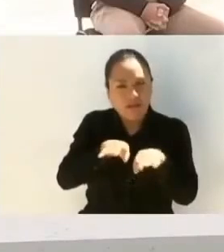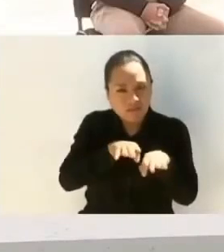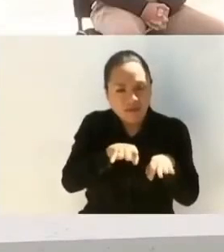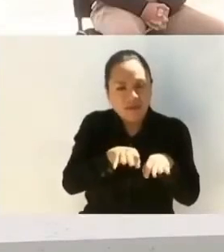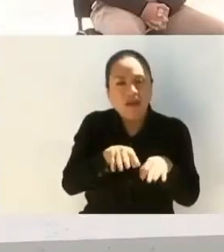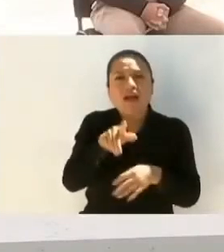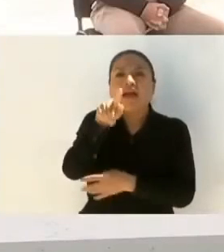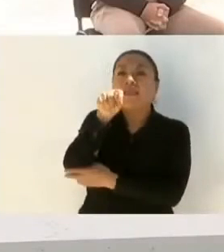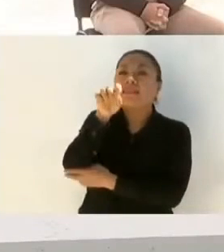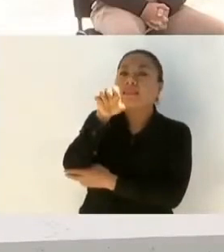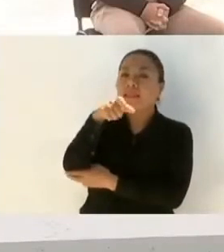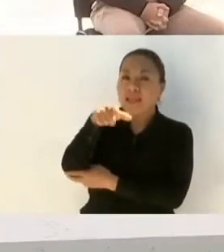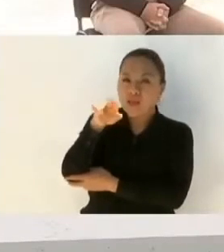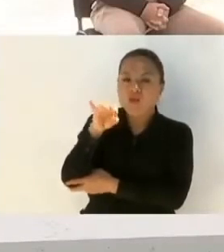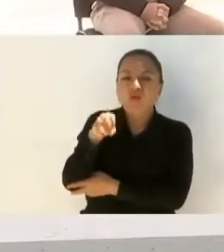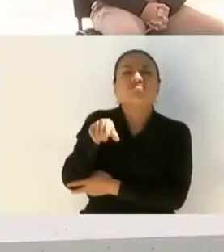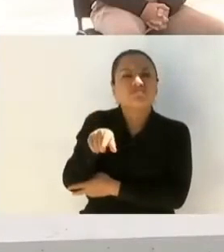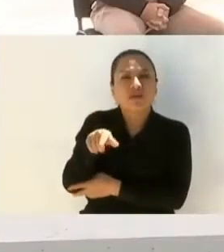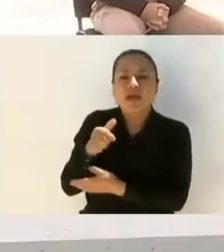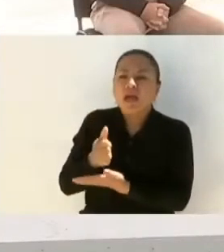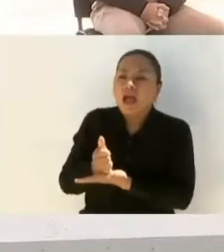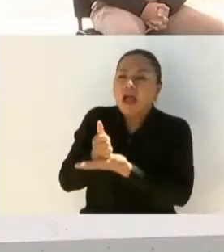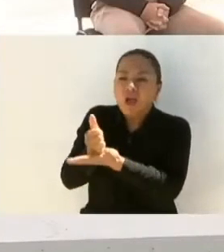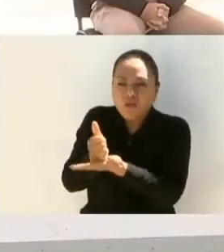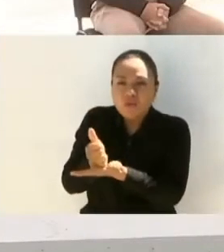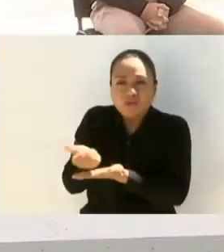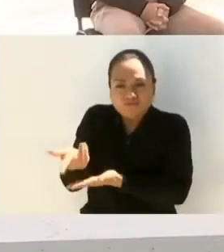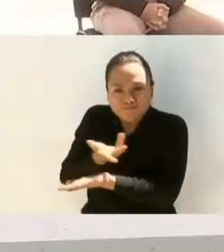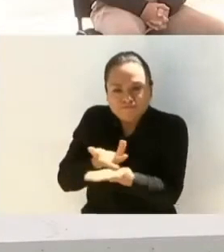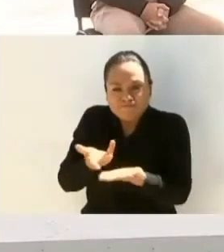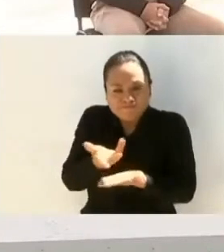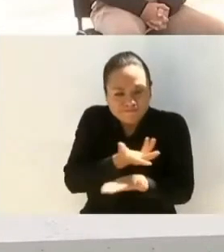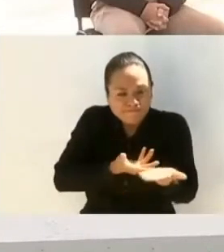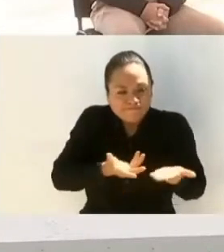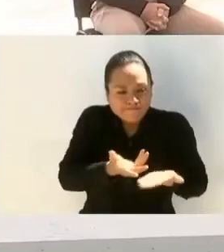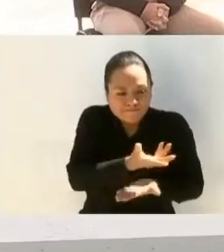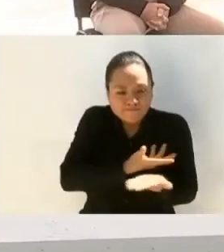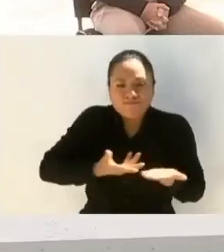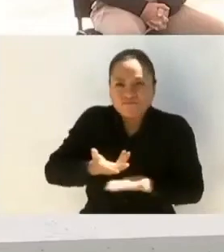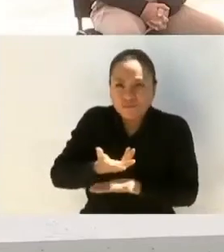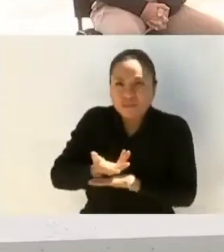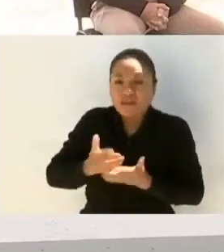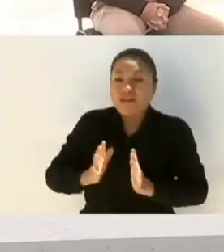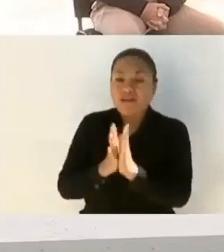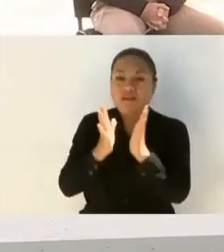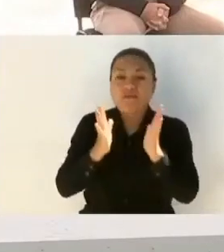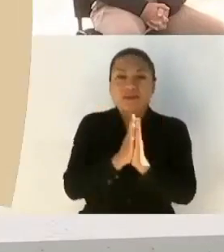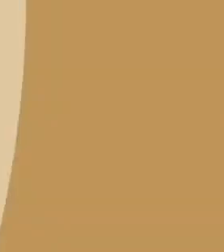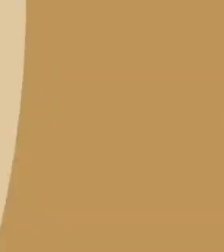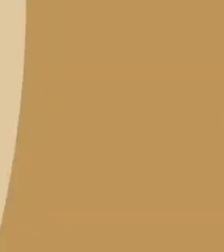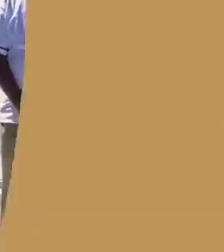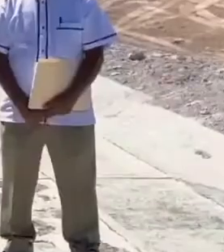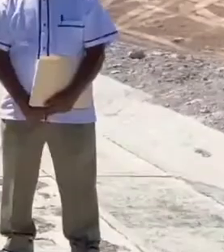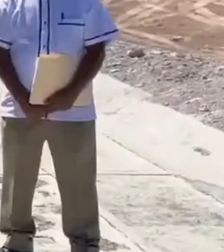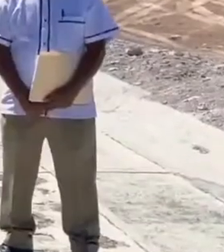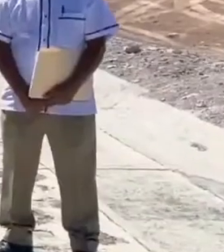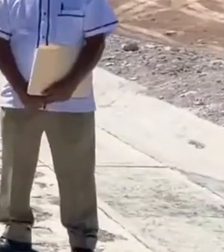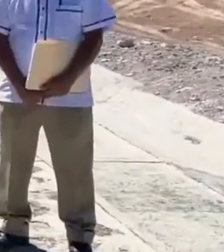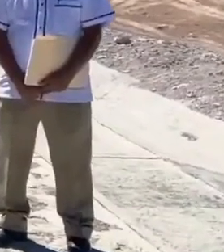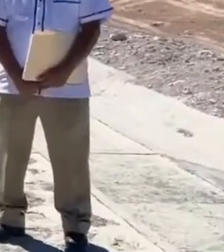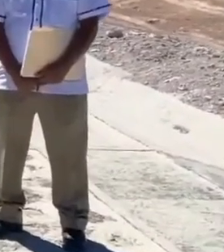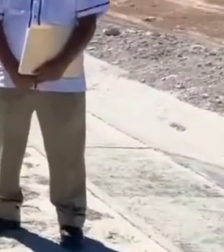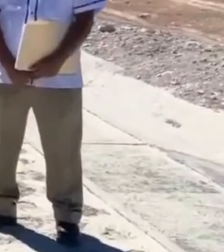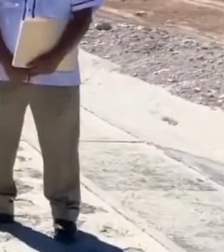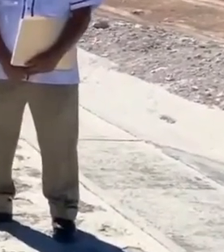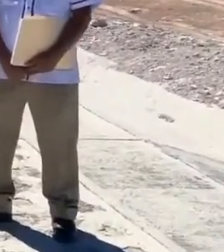con tequio, con ayuda mutua, con la participación de la gente. Miren nada